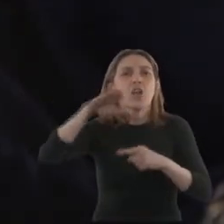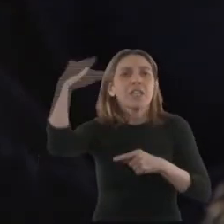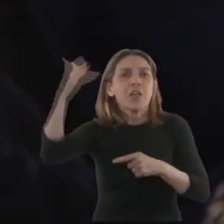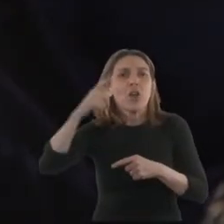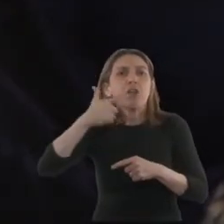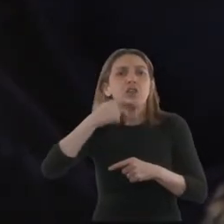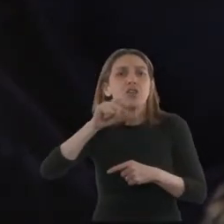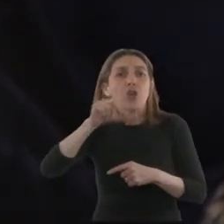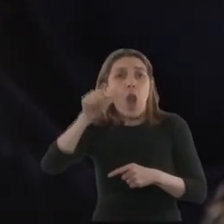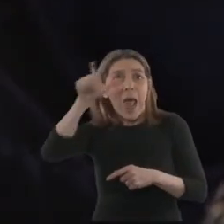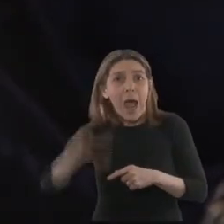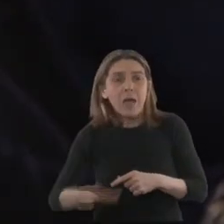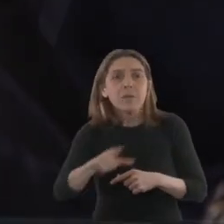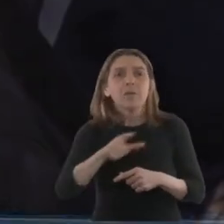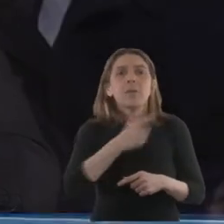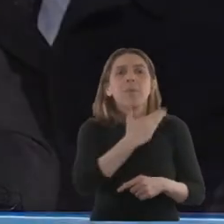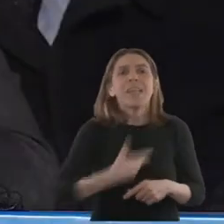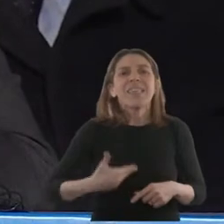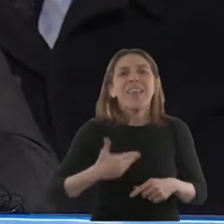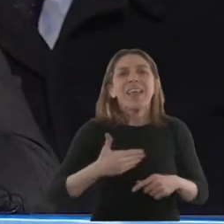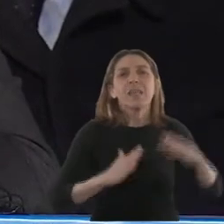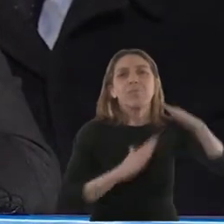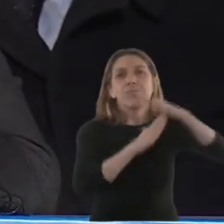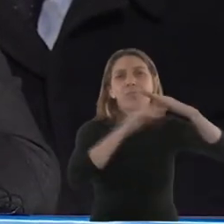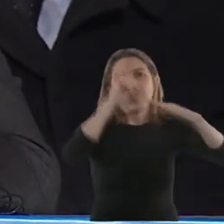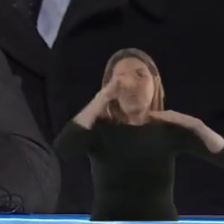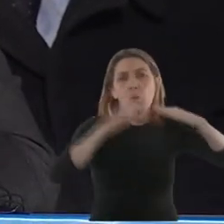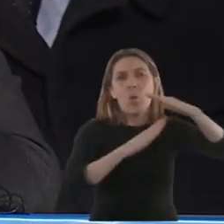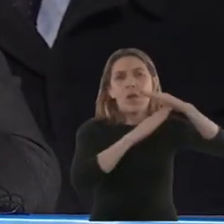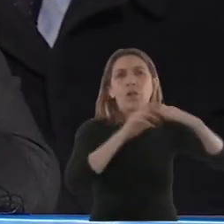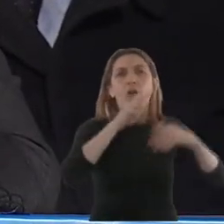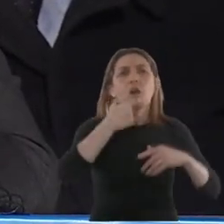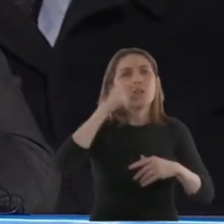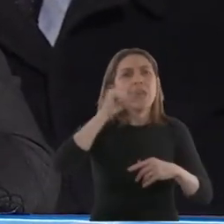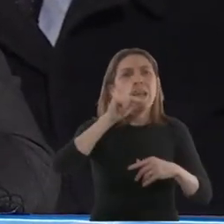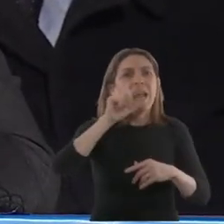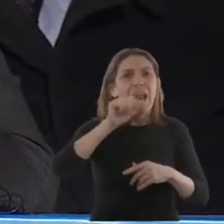Solá. Señor Presidente de la Corte Suprema de Justicia, Rosenkranz.